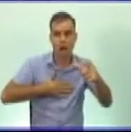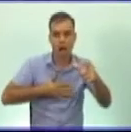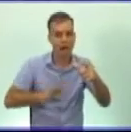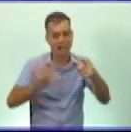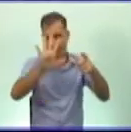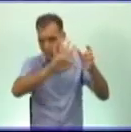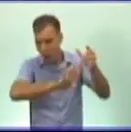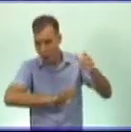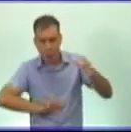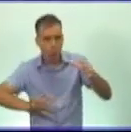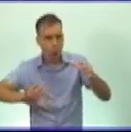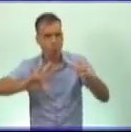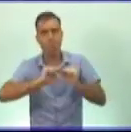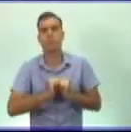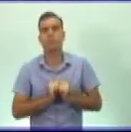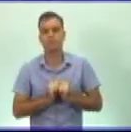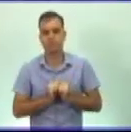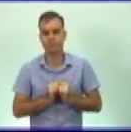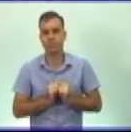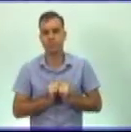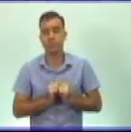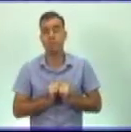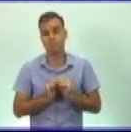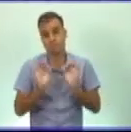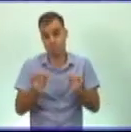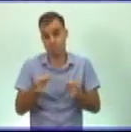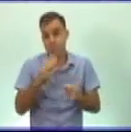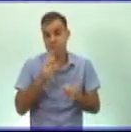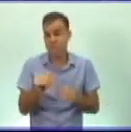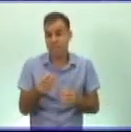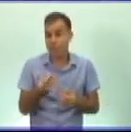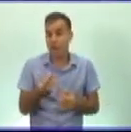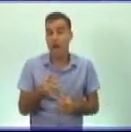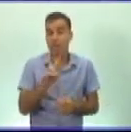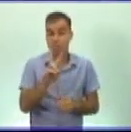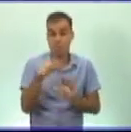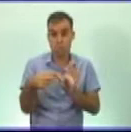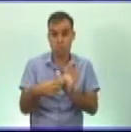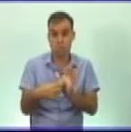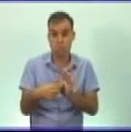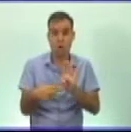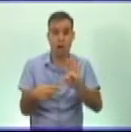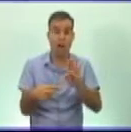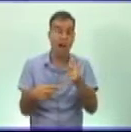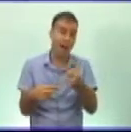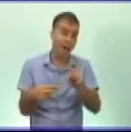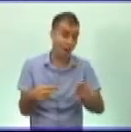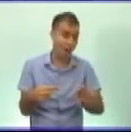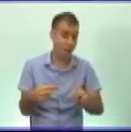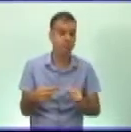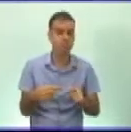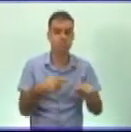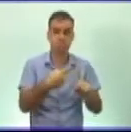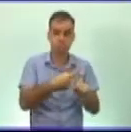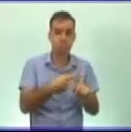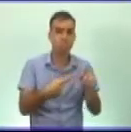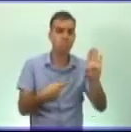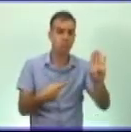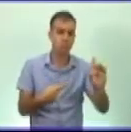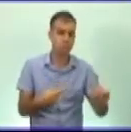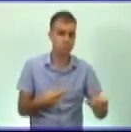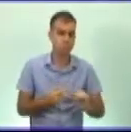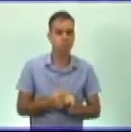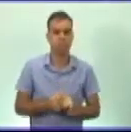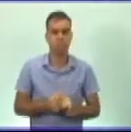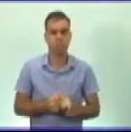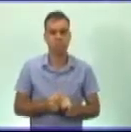que éste tiene. Por tanto, por eso dice 2 veces el área de la base más el área lateral. Ya si saben calcular el área de la base, que saben que es un